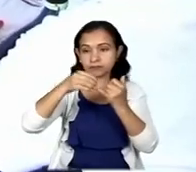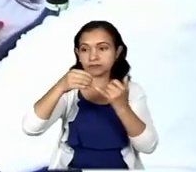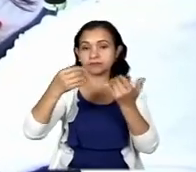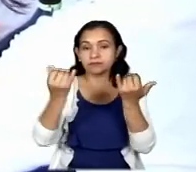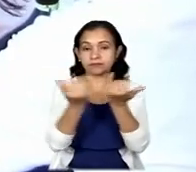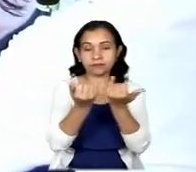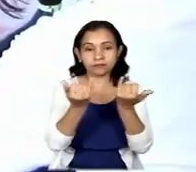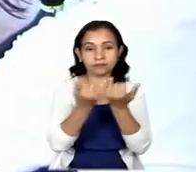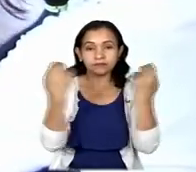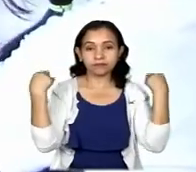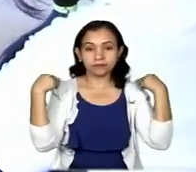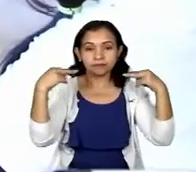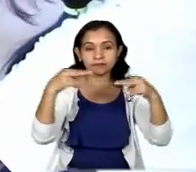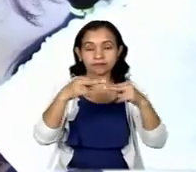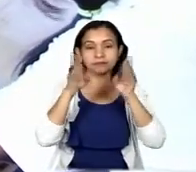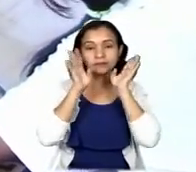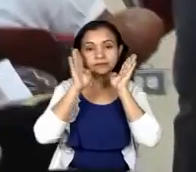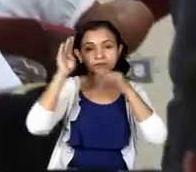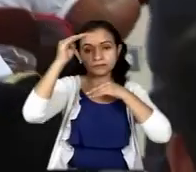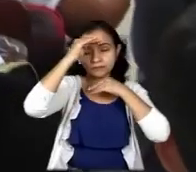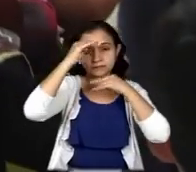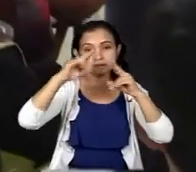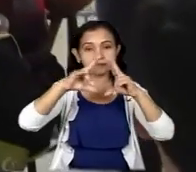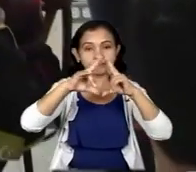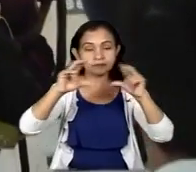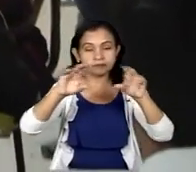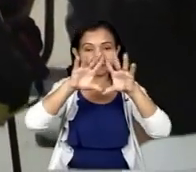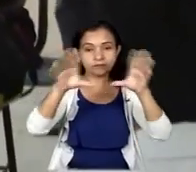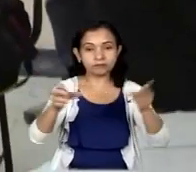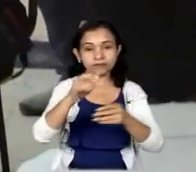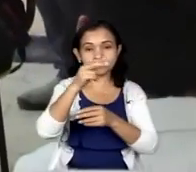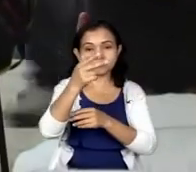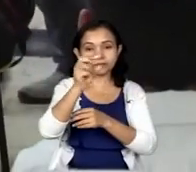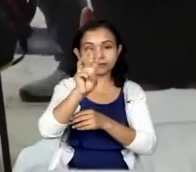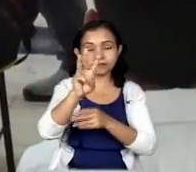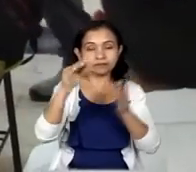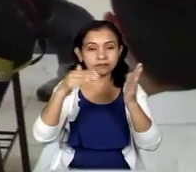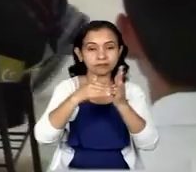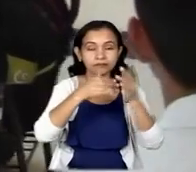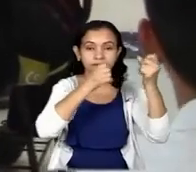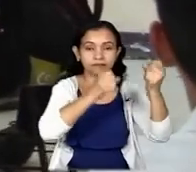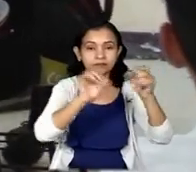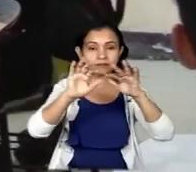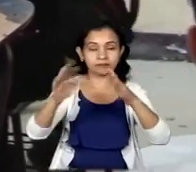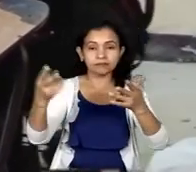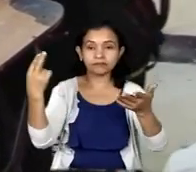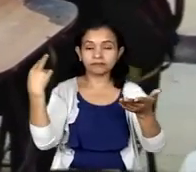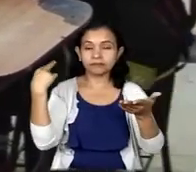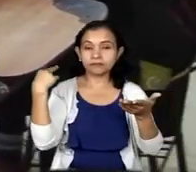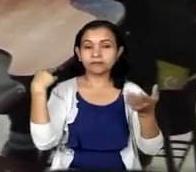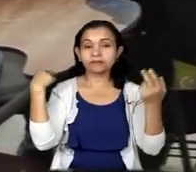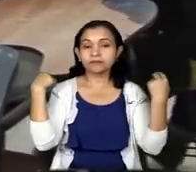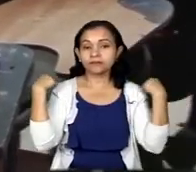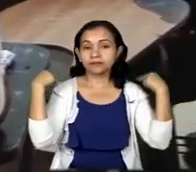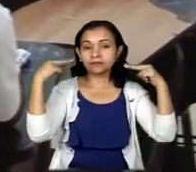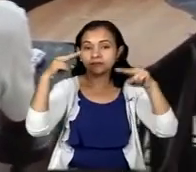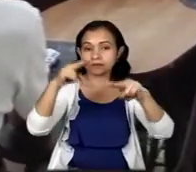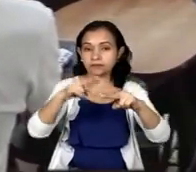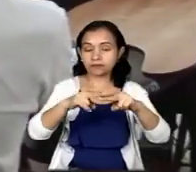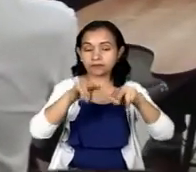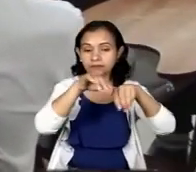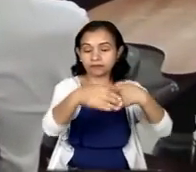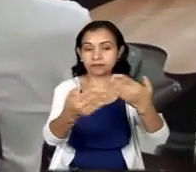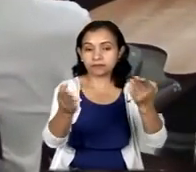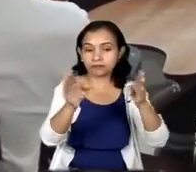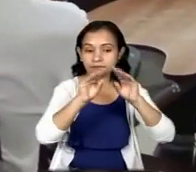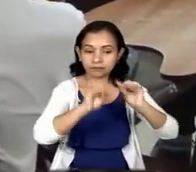vocacionales y docentes de centros privados del país, para un total de 83.000 maestras y maestros, quienes forman y moldean desde las aulas de